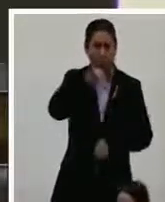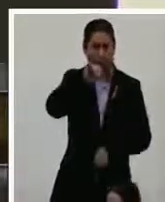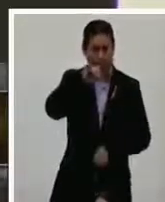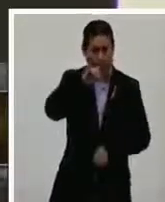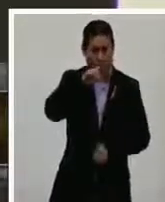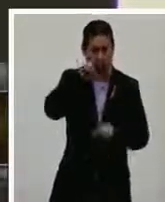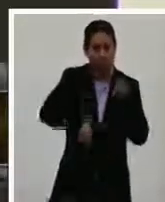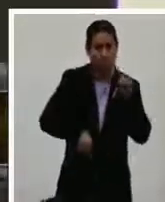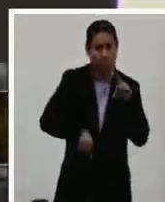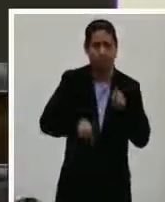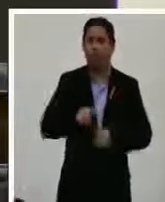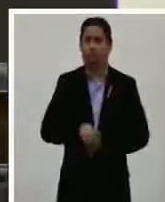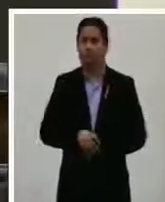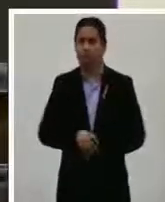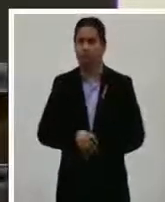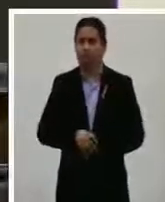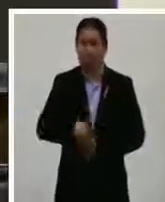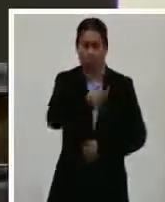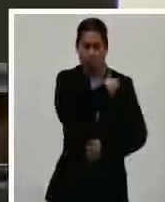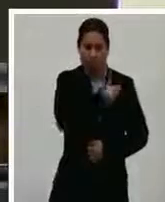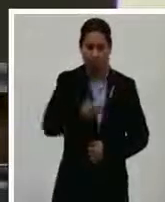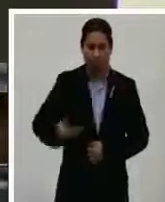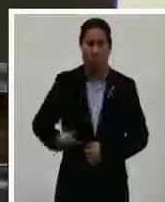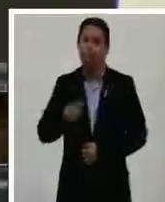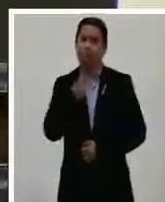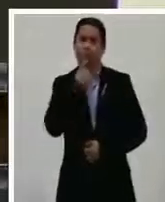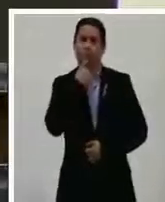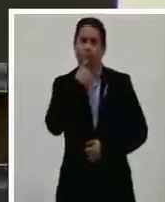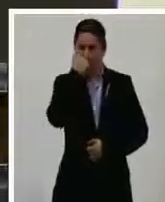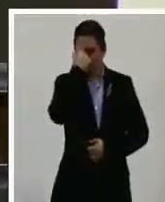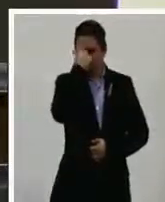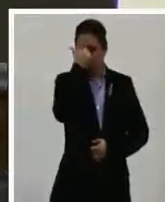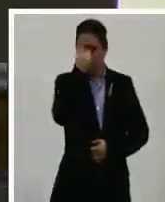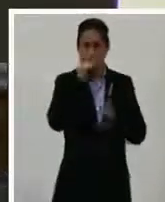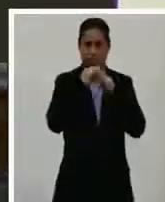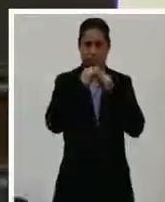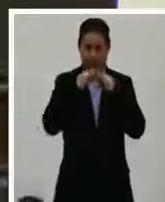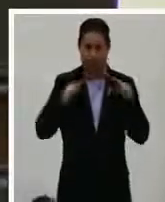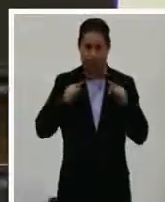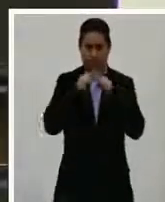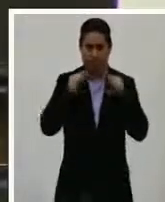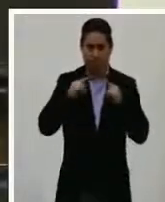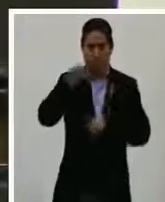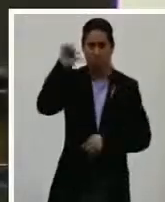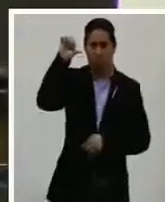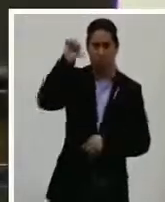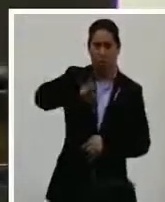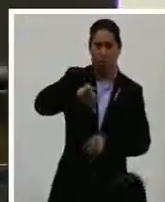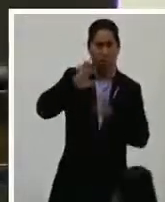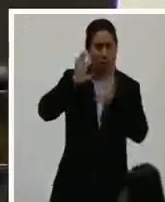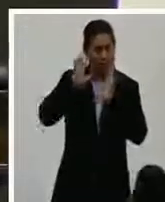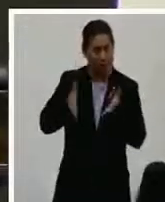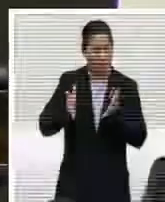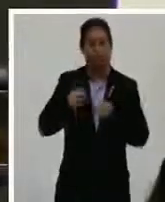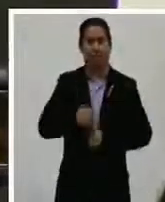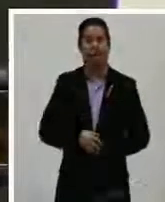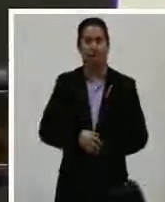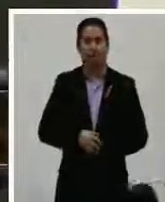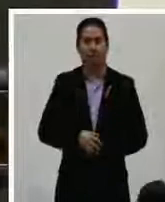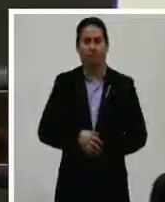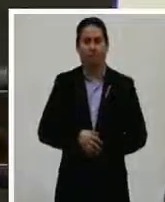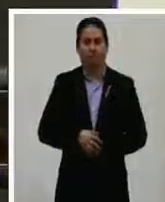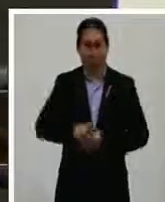propuesta de nuestro presidente andrés manuel lópez obrador de campaña que hoy está haciendo realidad y que